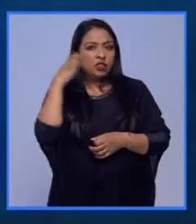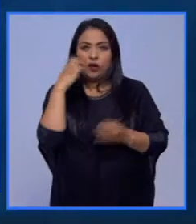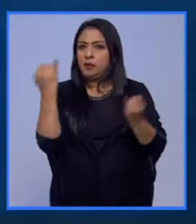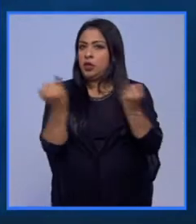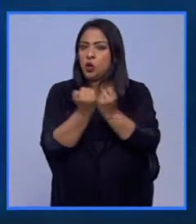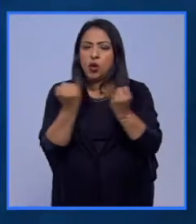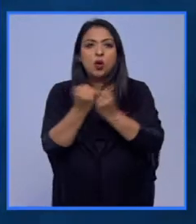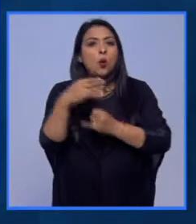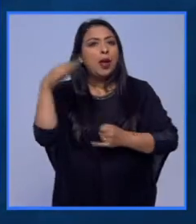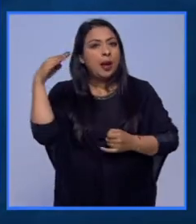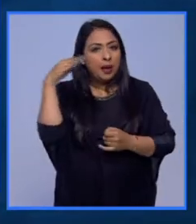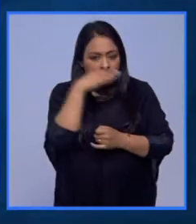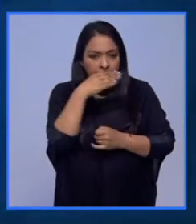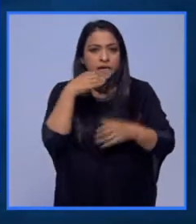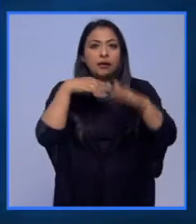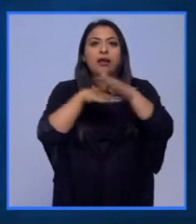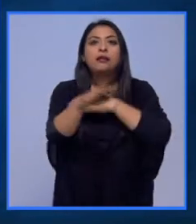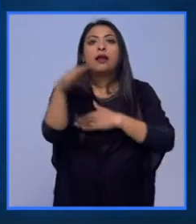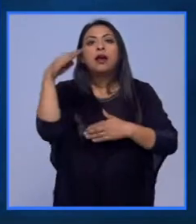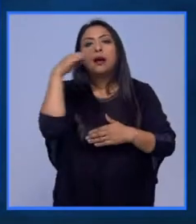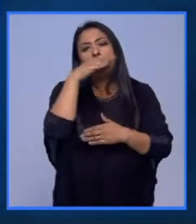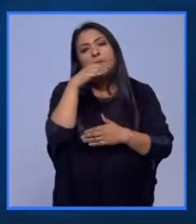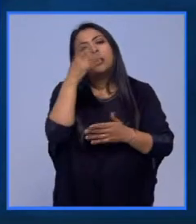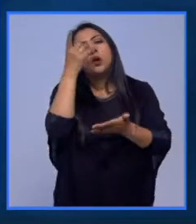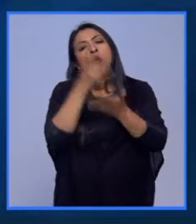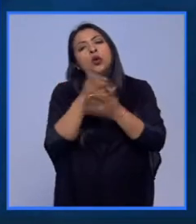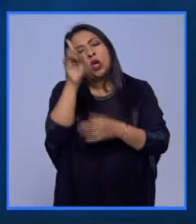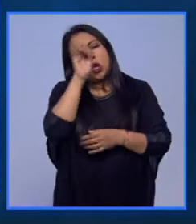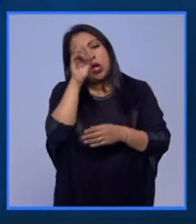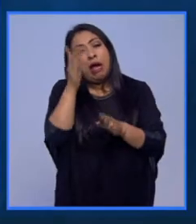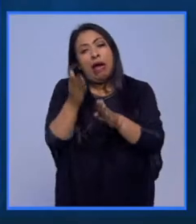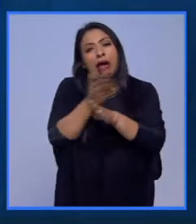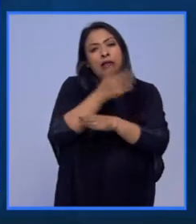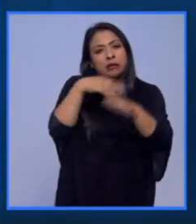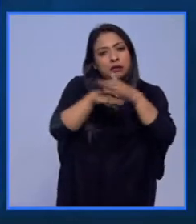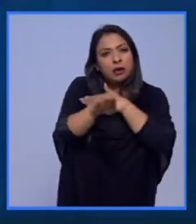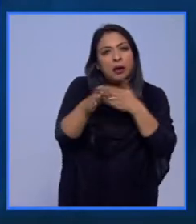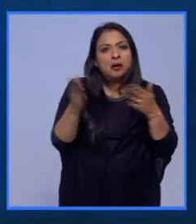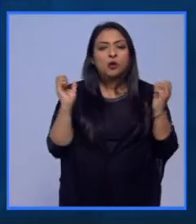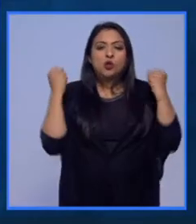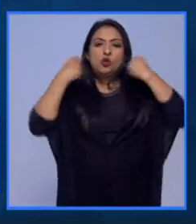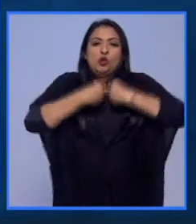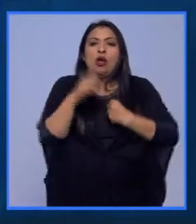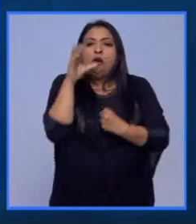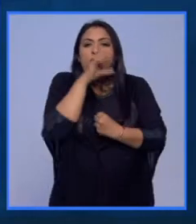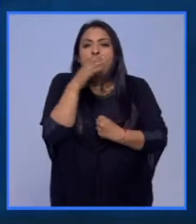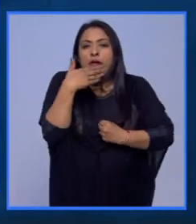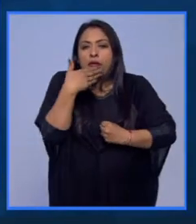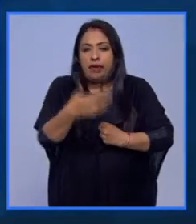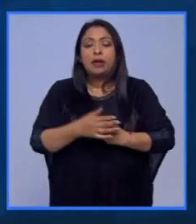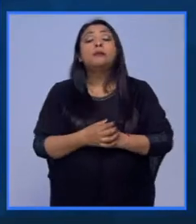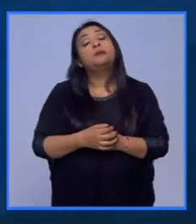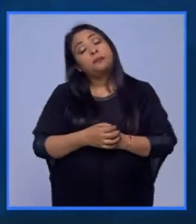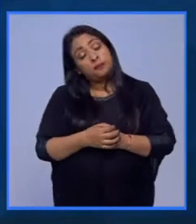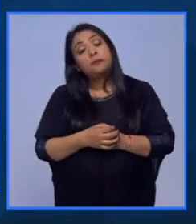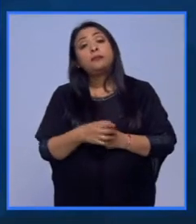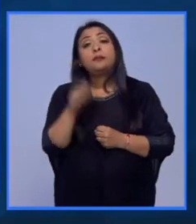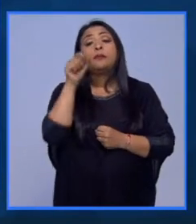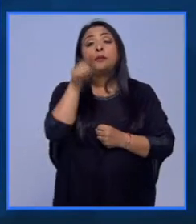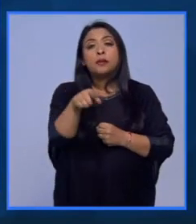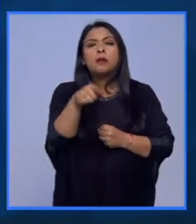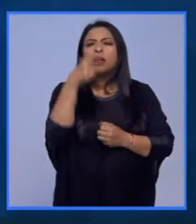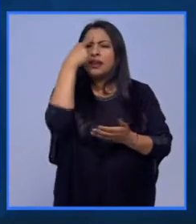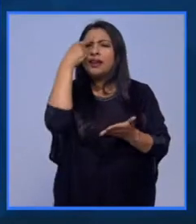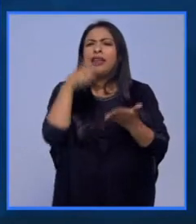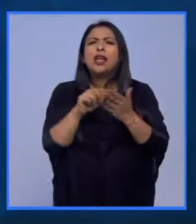gratuito, la entrada es gratuita y lo único que recomendamos es llegar con tiempo y muy bien abrigados. Muy bien abrigados y además yo creo